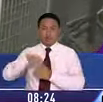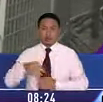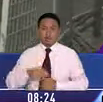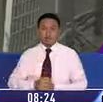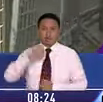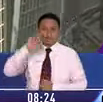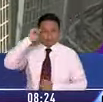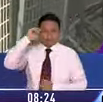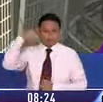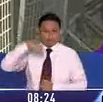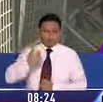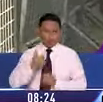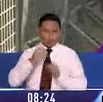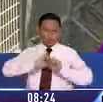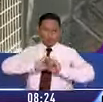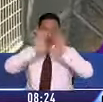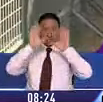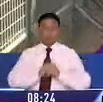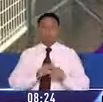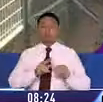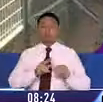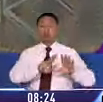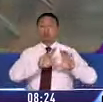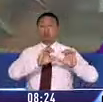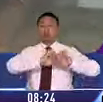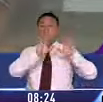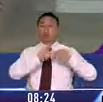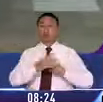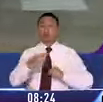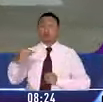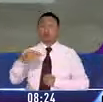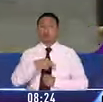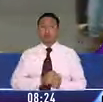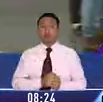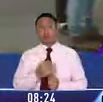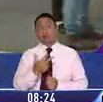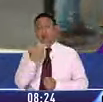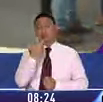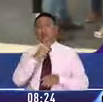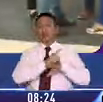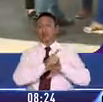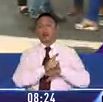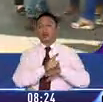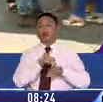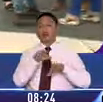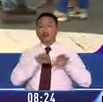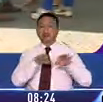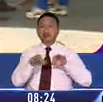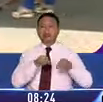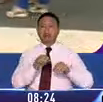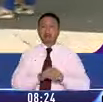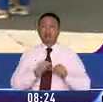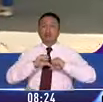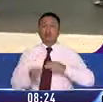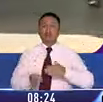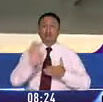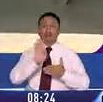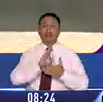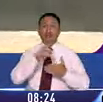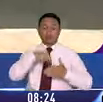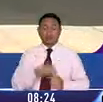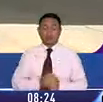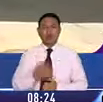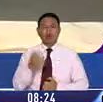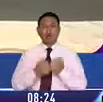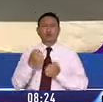mañana desde las 7:00 a.m. en cadena nacional de cerca de 13 minutos pues explicó que la Asamblea obstruyó y generó crisis y no